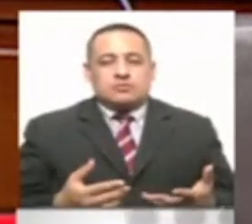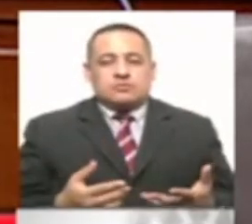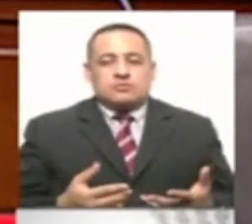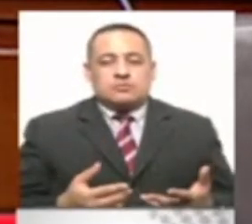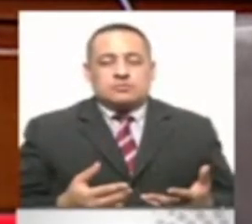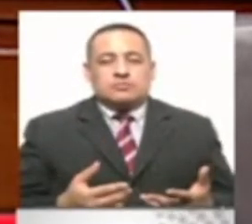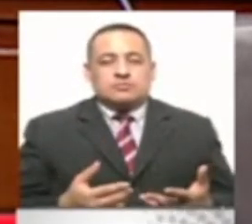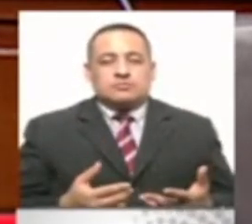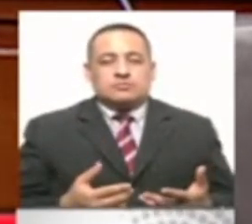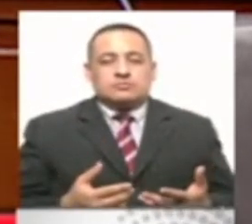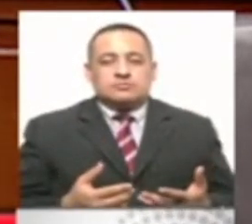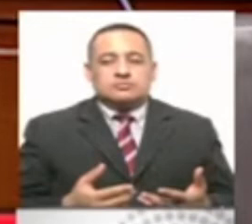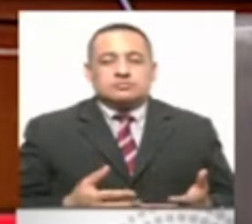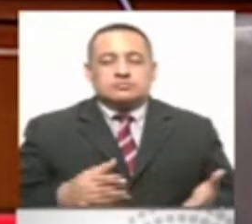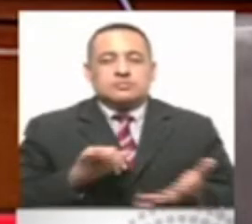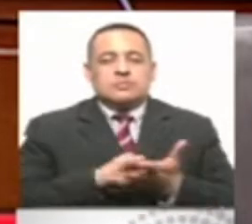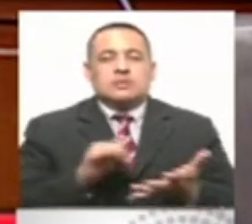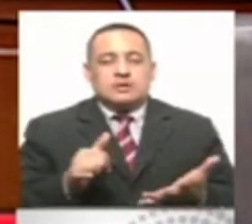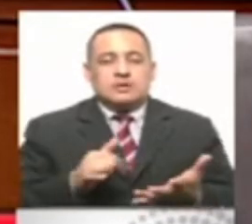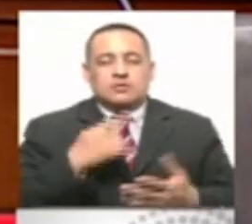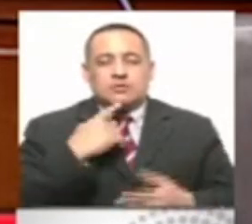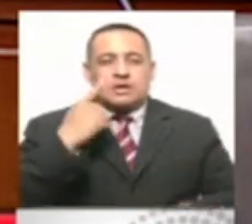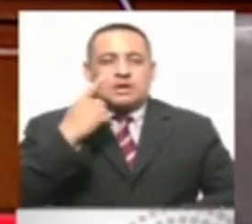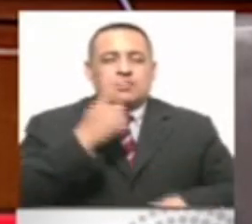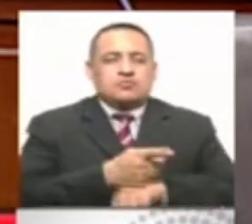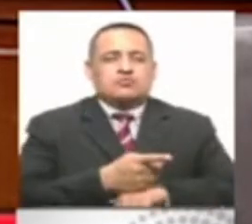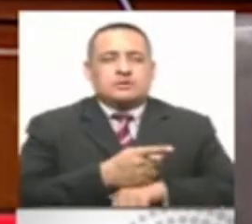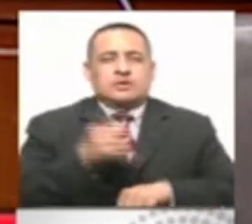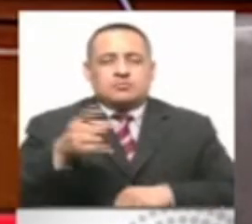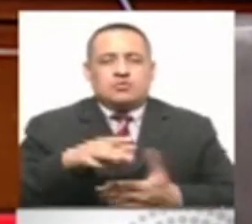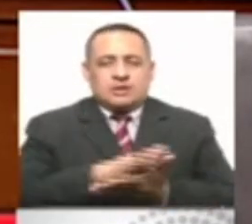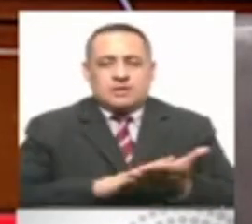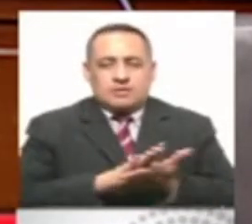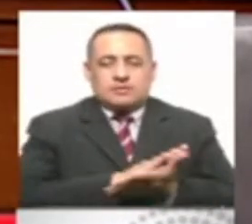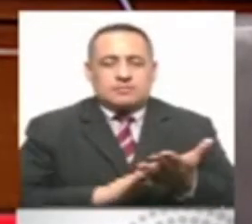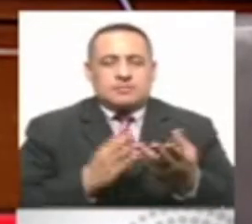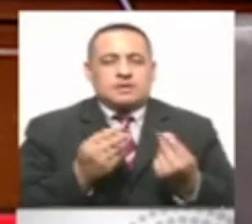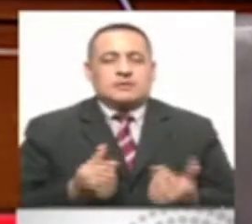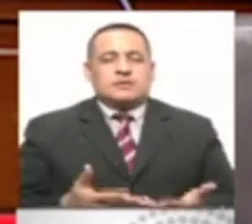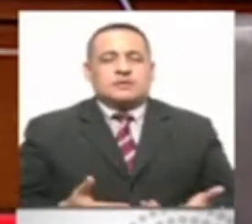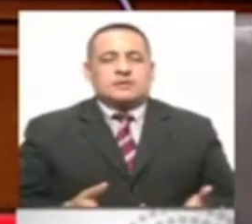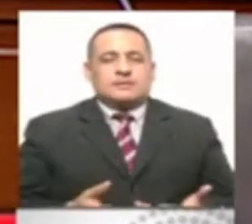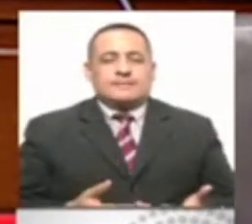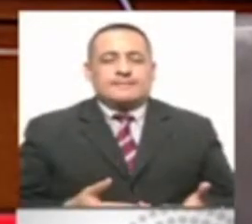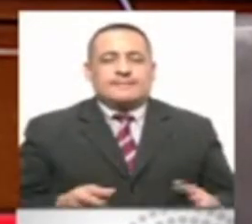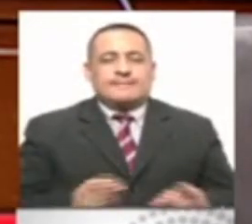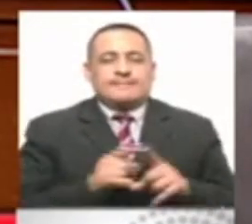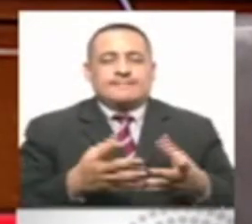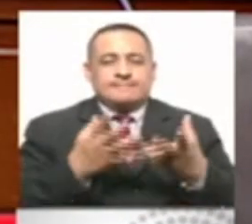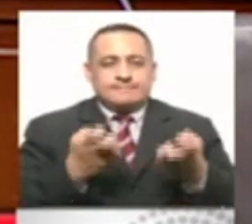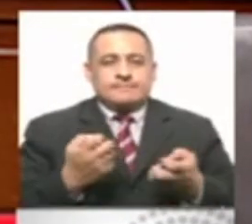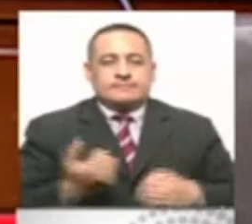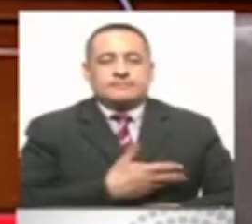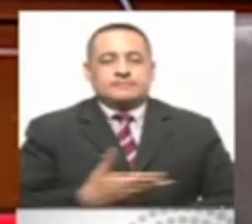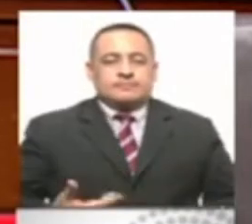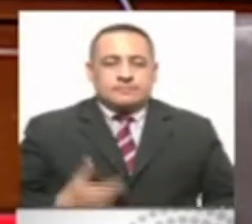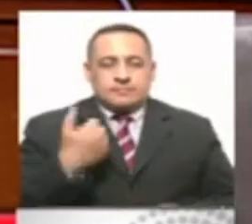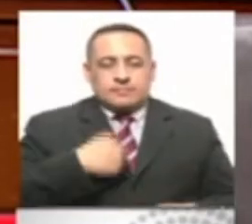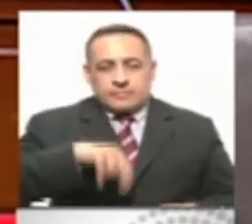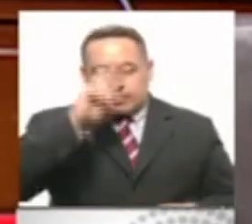hemos permitido que una acusada por lavado de activo pretendió ser presidente de la